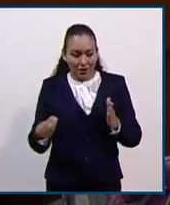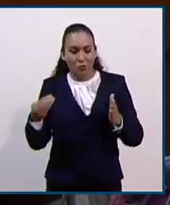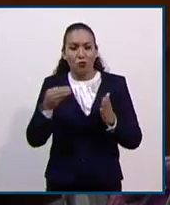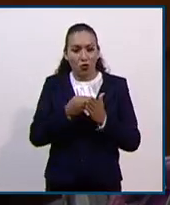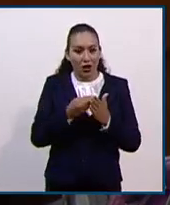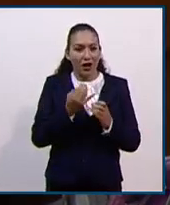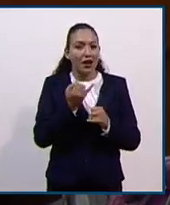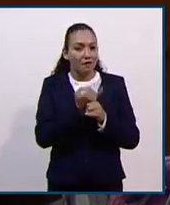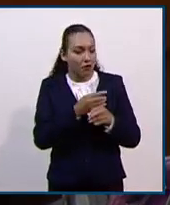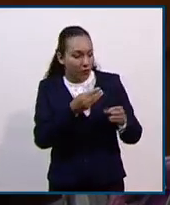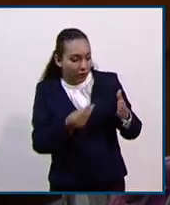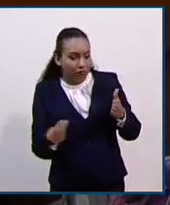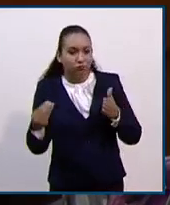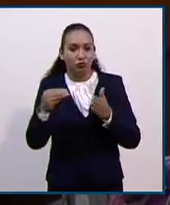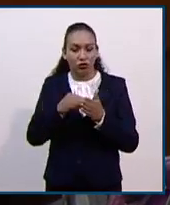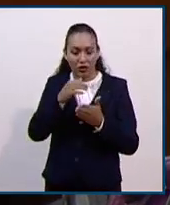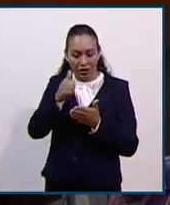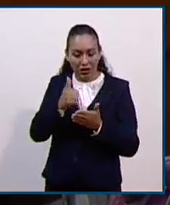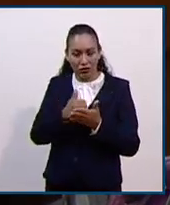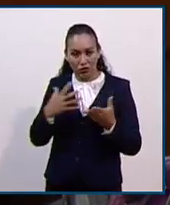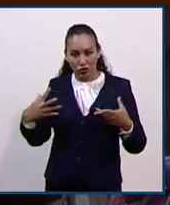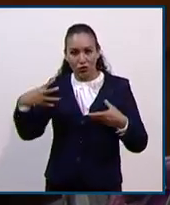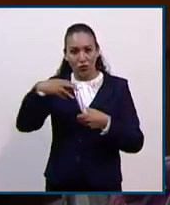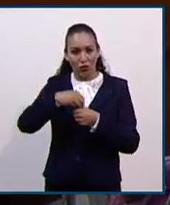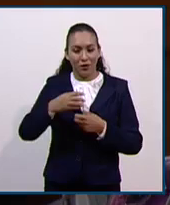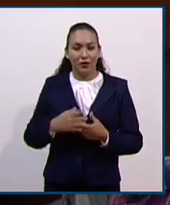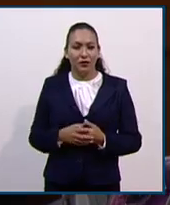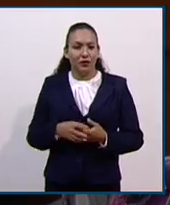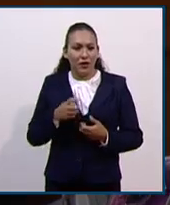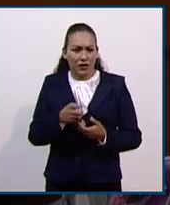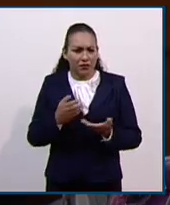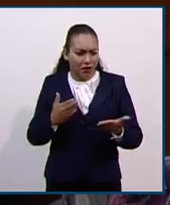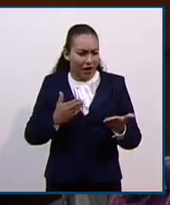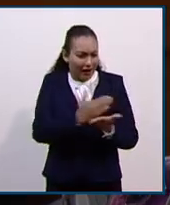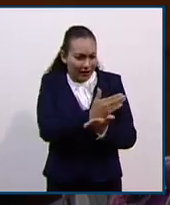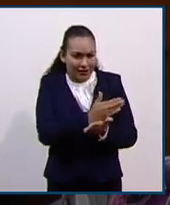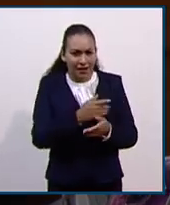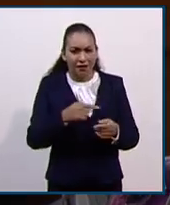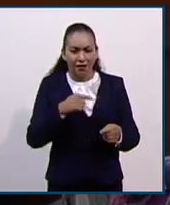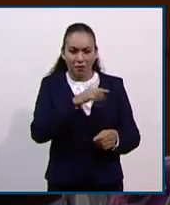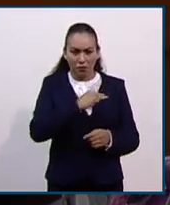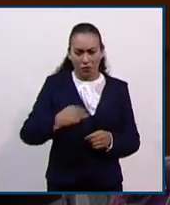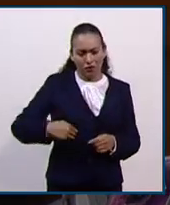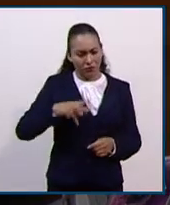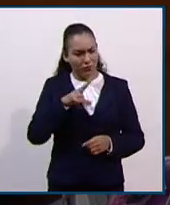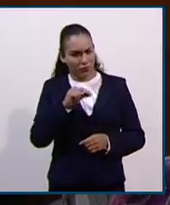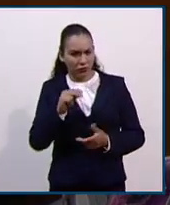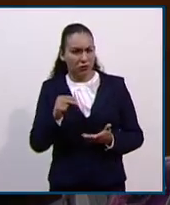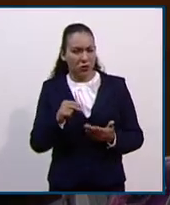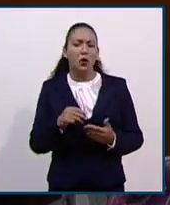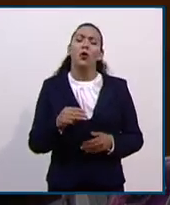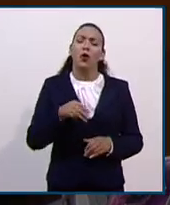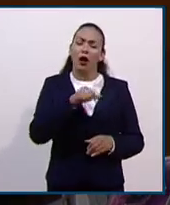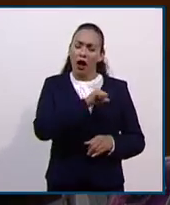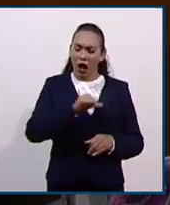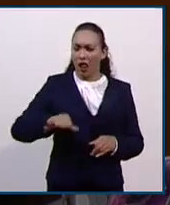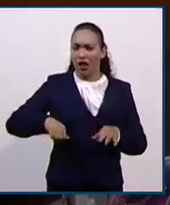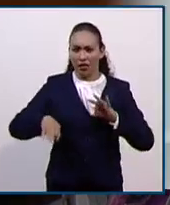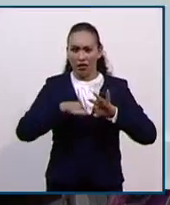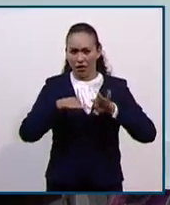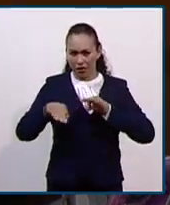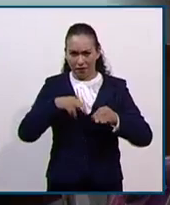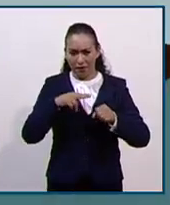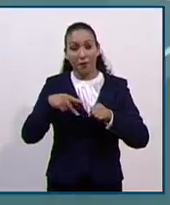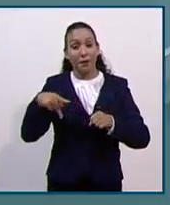de datos de la propia ciudad, en realidad no invaden su esfera de competencias ni vulneran su autonomía administrativa ni de